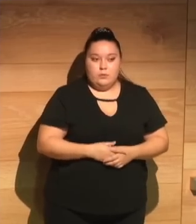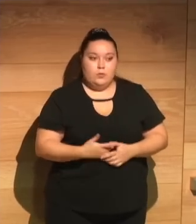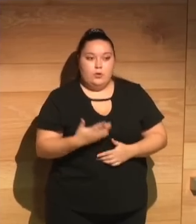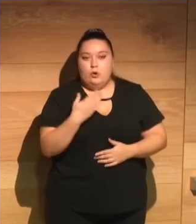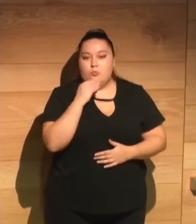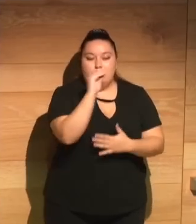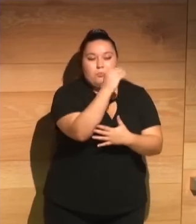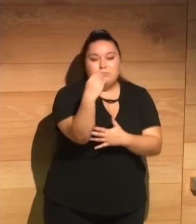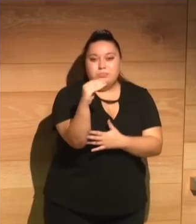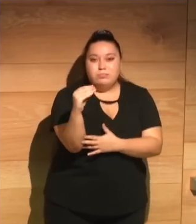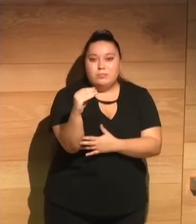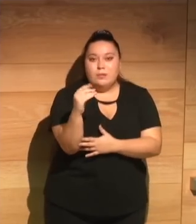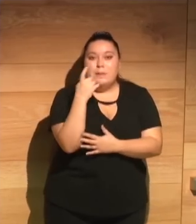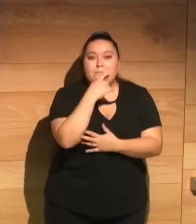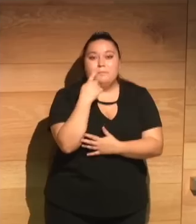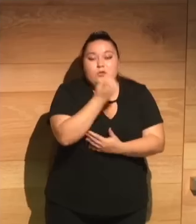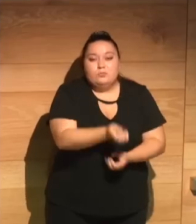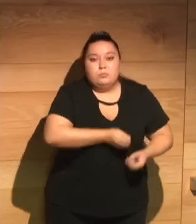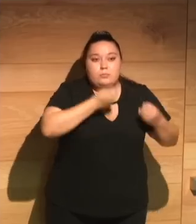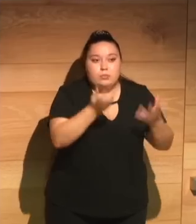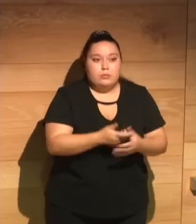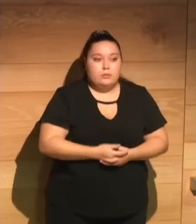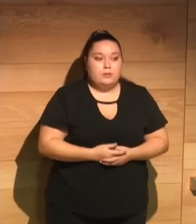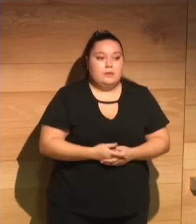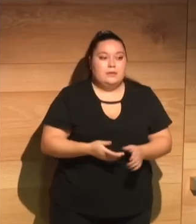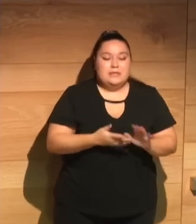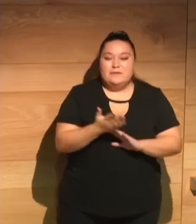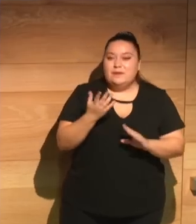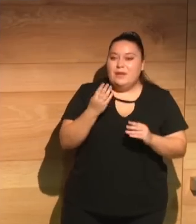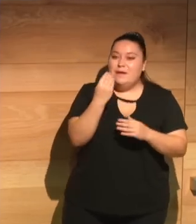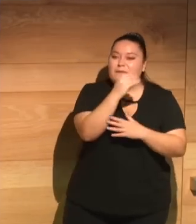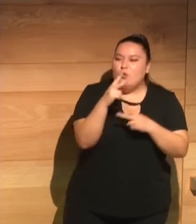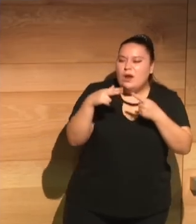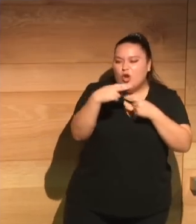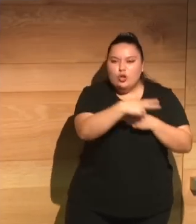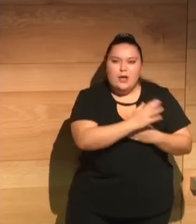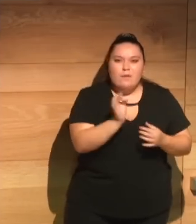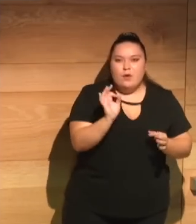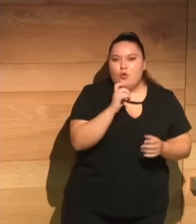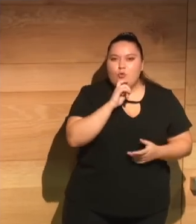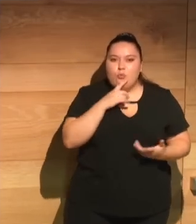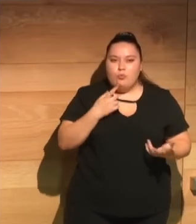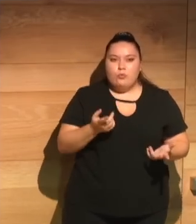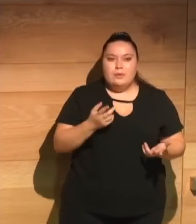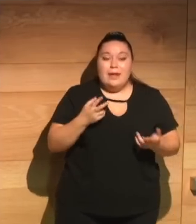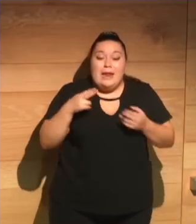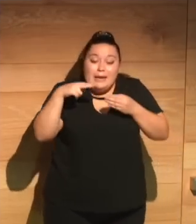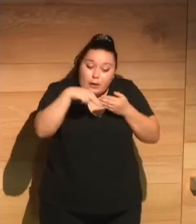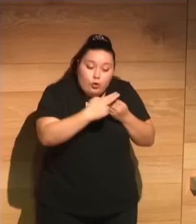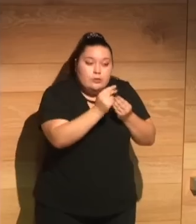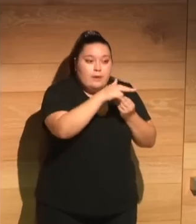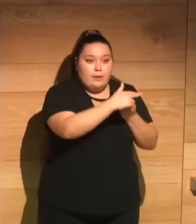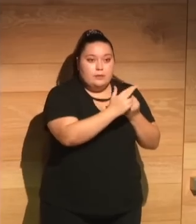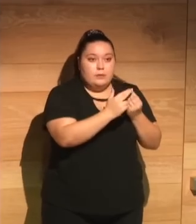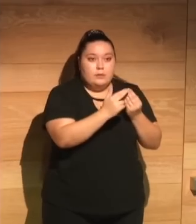siluetas para contar sus propios mitos y sus propias leyendas. O sea, recortaban figuras y las ponían delante de la... Las recortaban